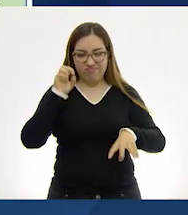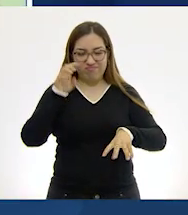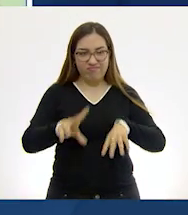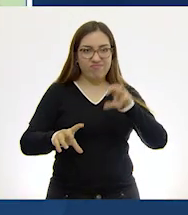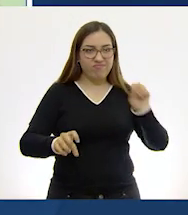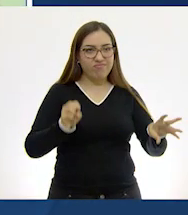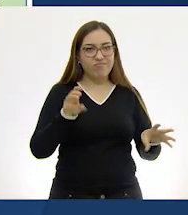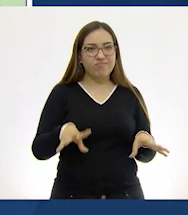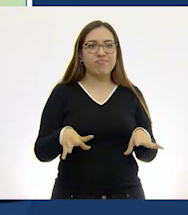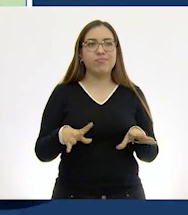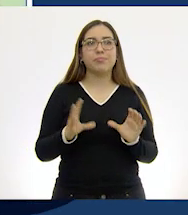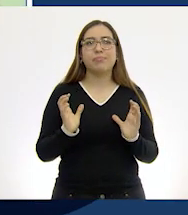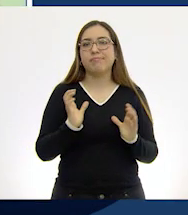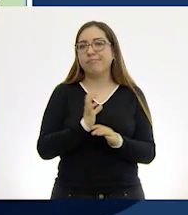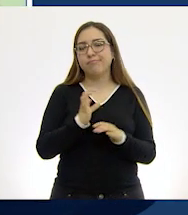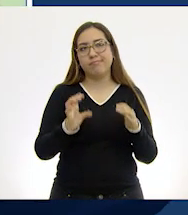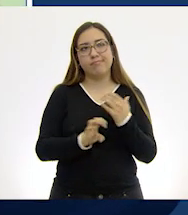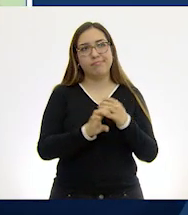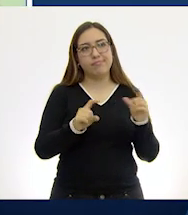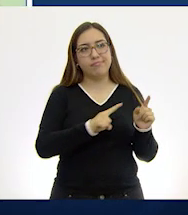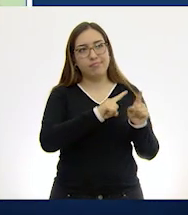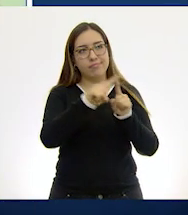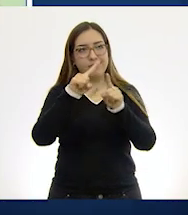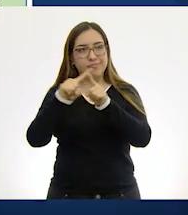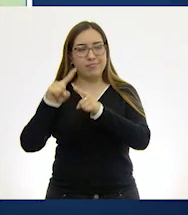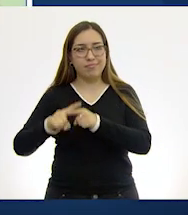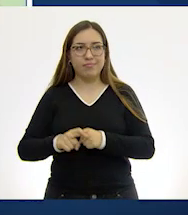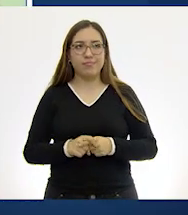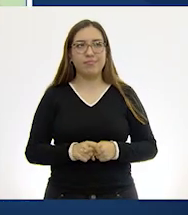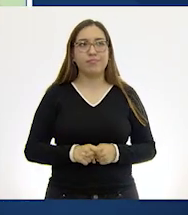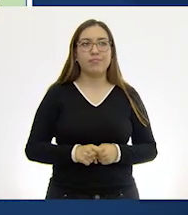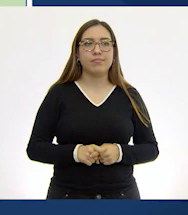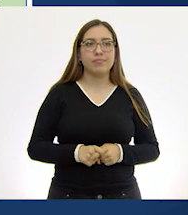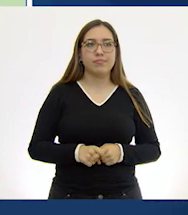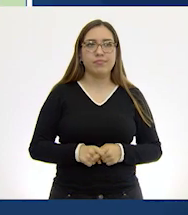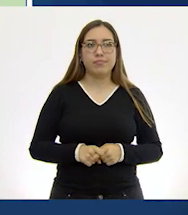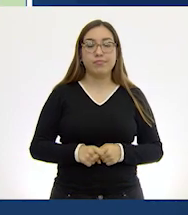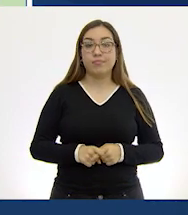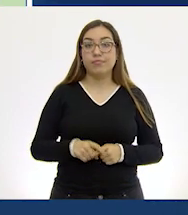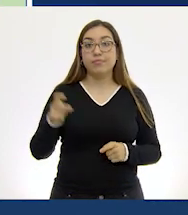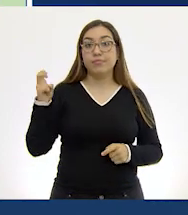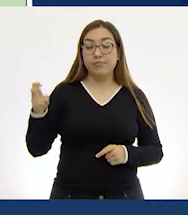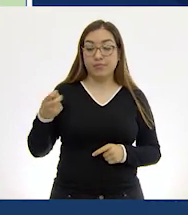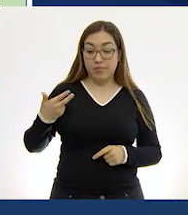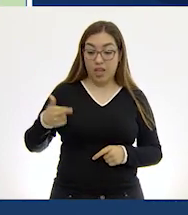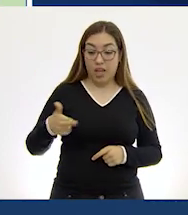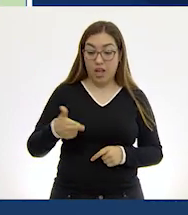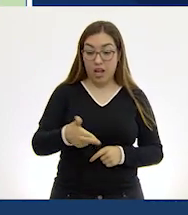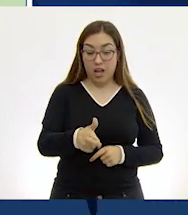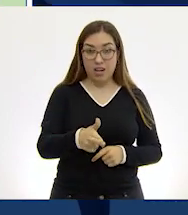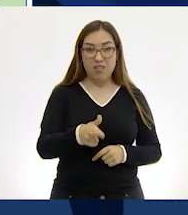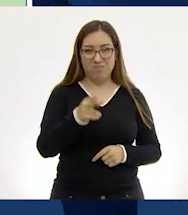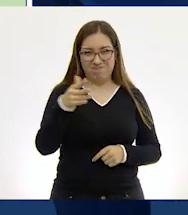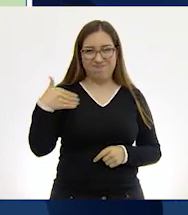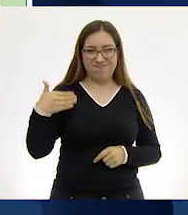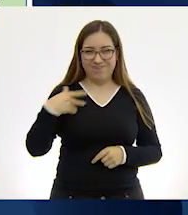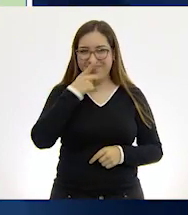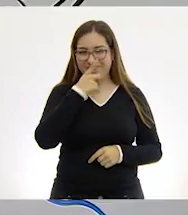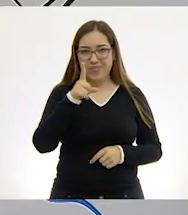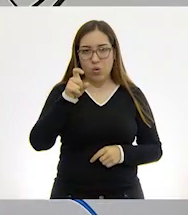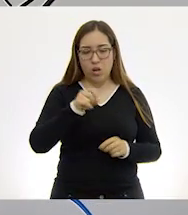residuos químicos, y pues el río, la corriente mencionamos que iba para